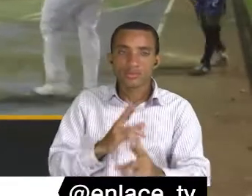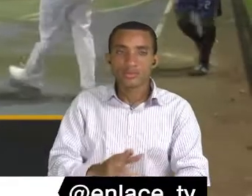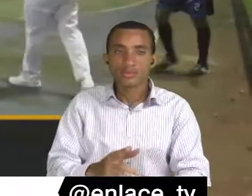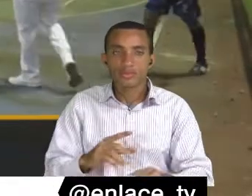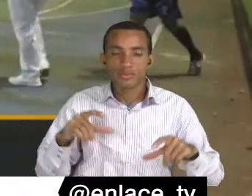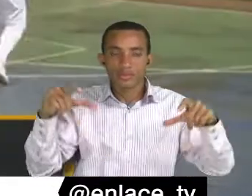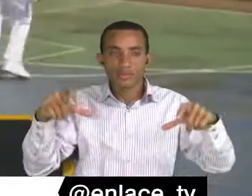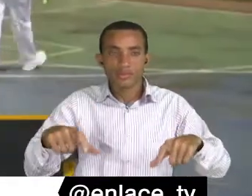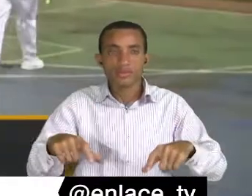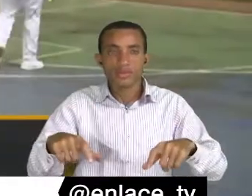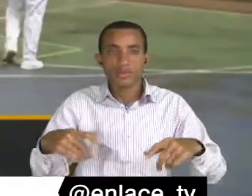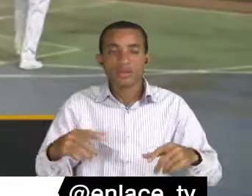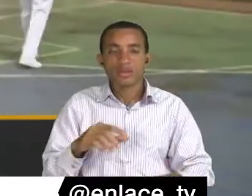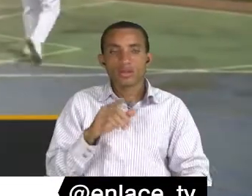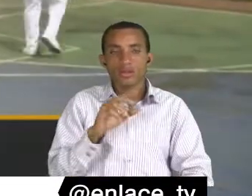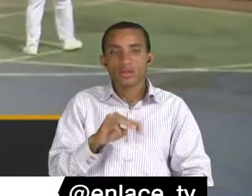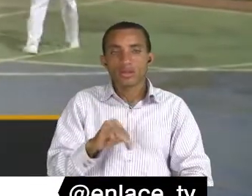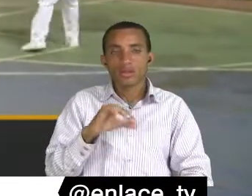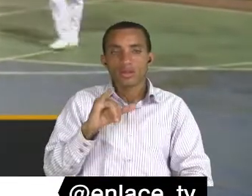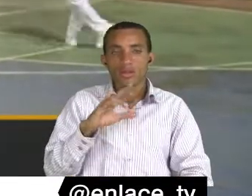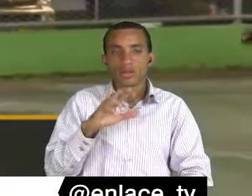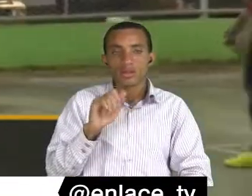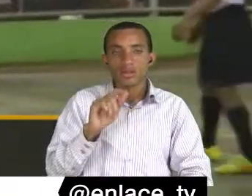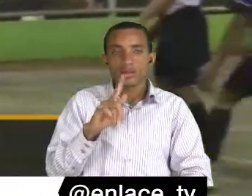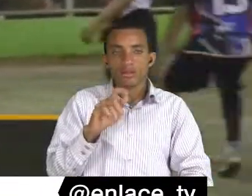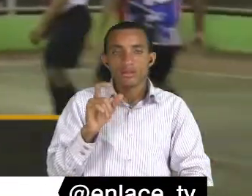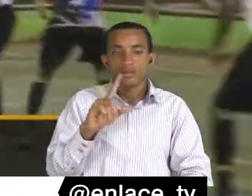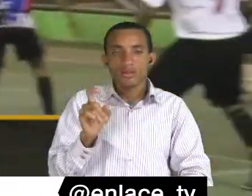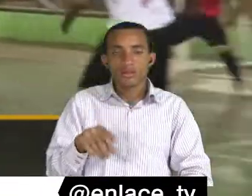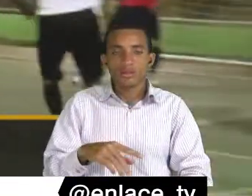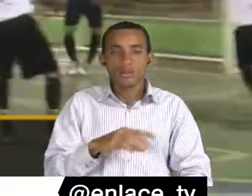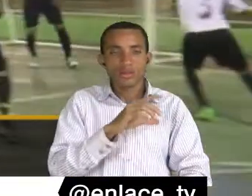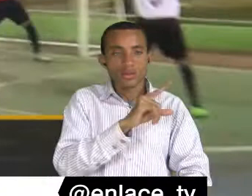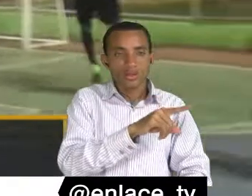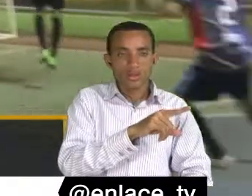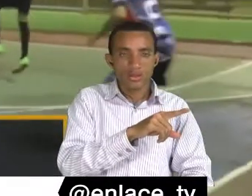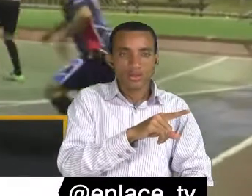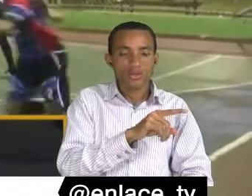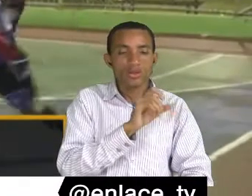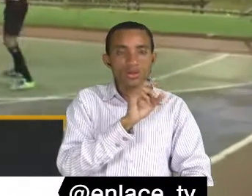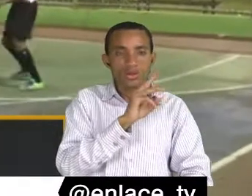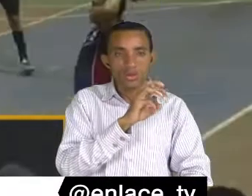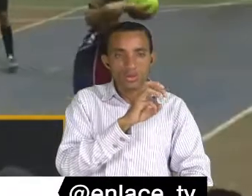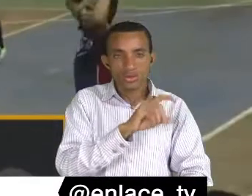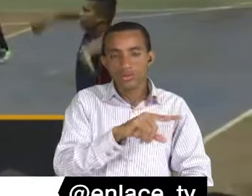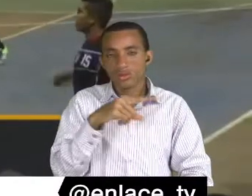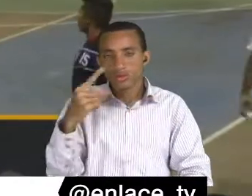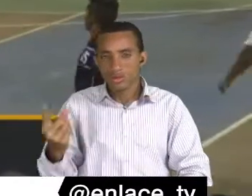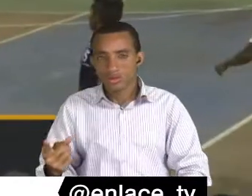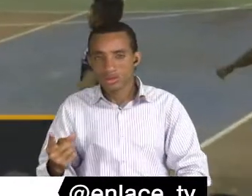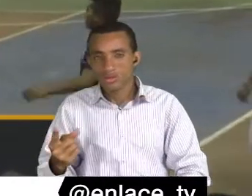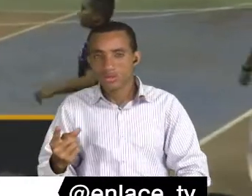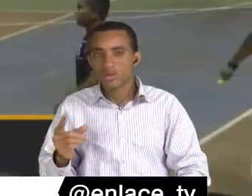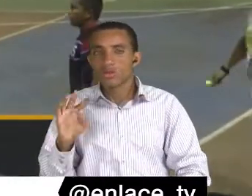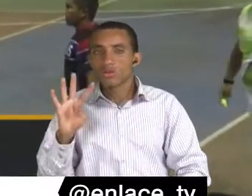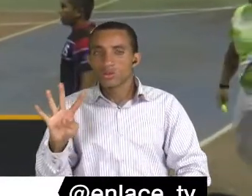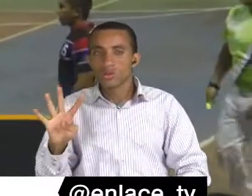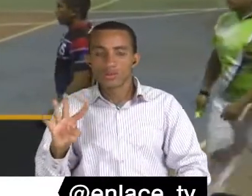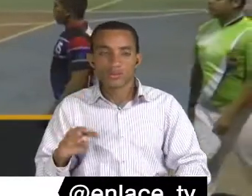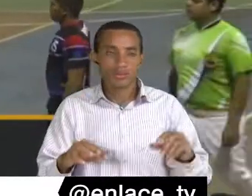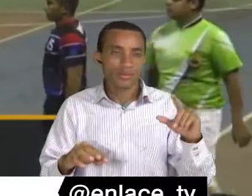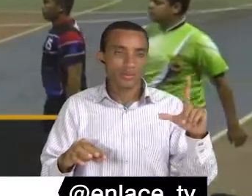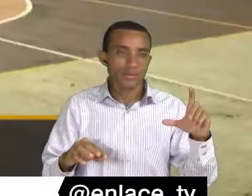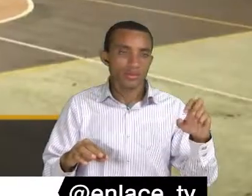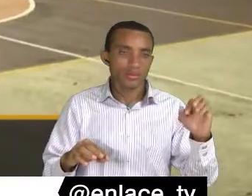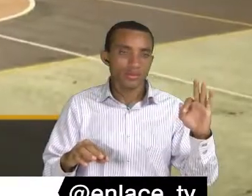Polideportiva del barrio Miraflores. Combo de Lumbana 8 contra Cable Onis 4. Leo Técnicas 1, Niupi